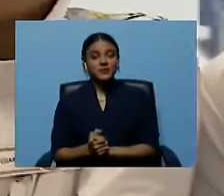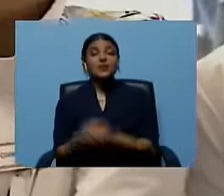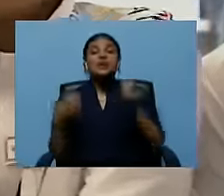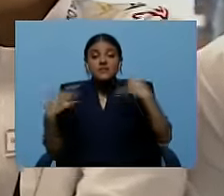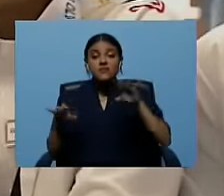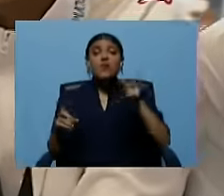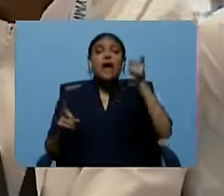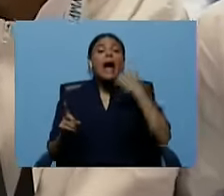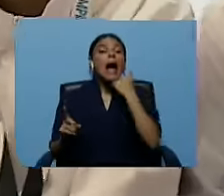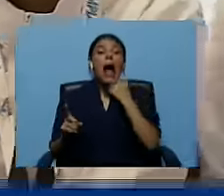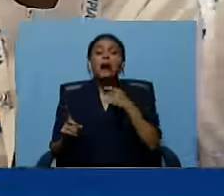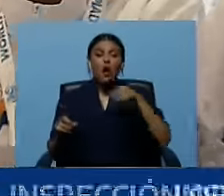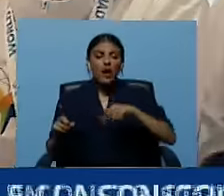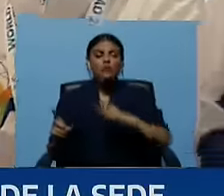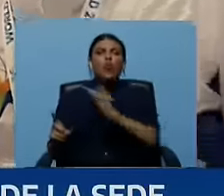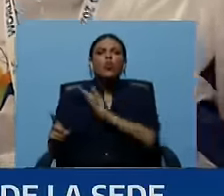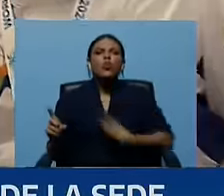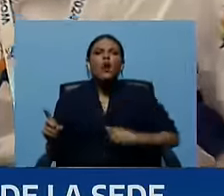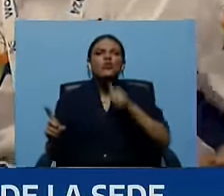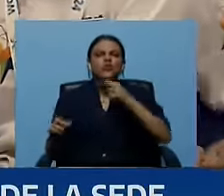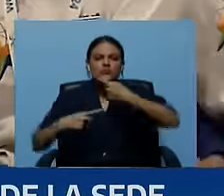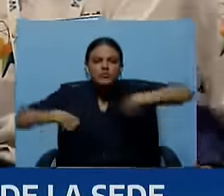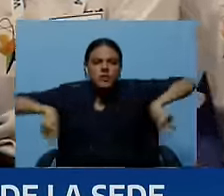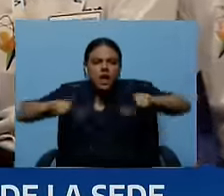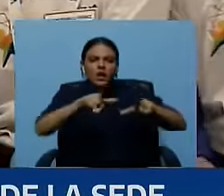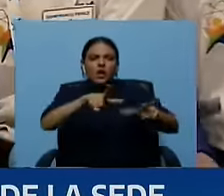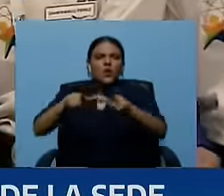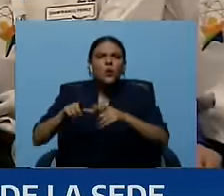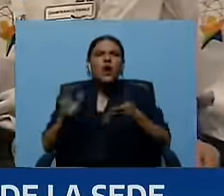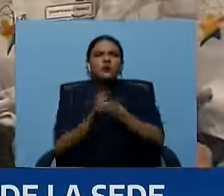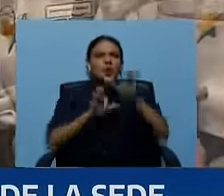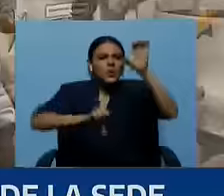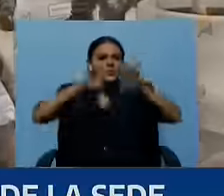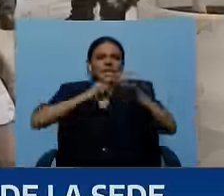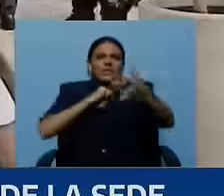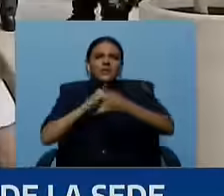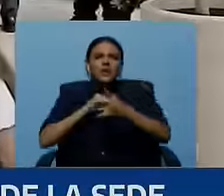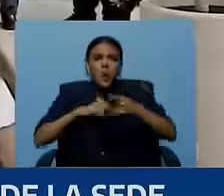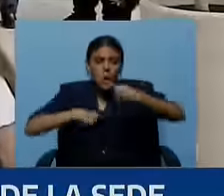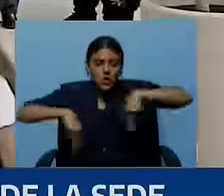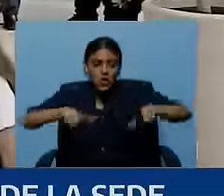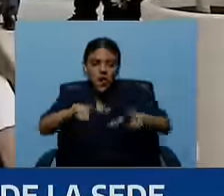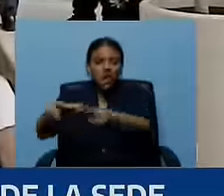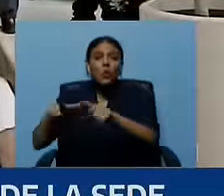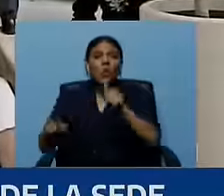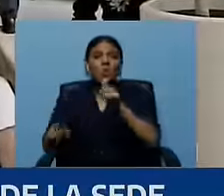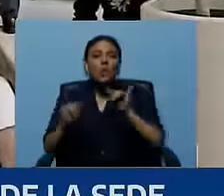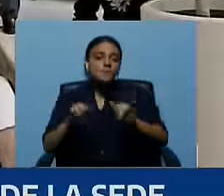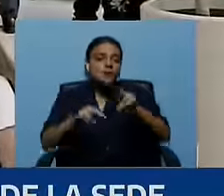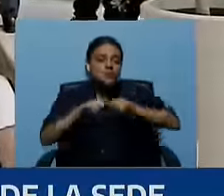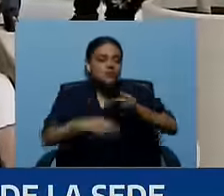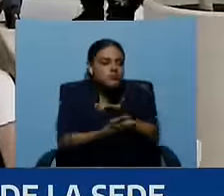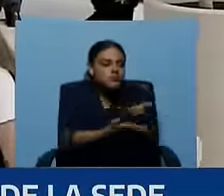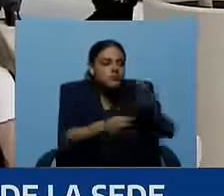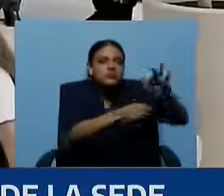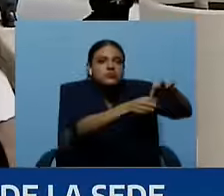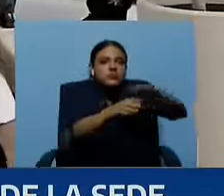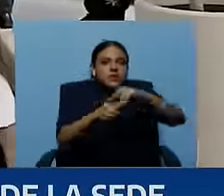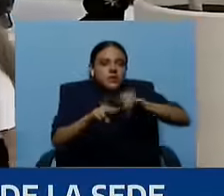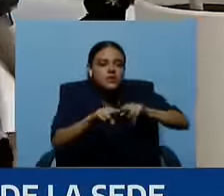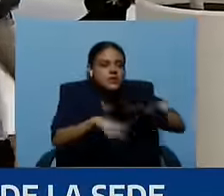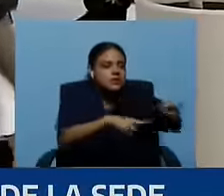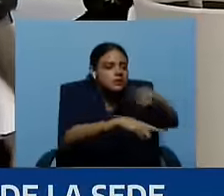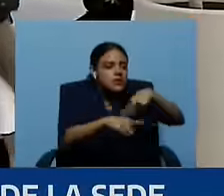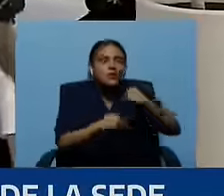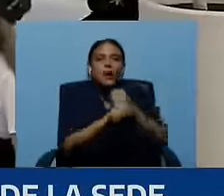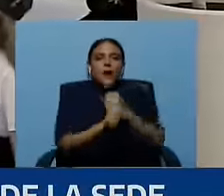le pertenece esta universidad de la ciencia y tecnología, es a ustedes, al semillero científico. Nunca hubo una universidad así